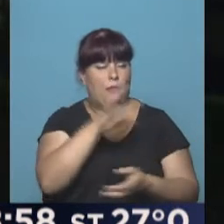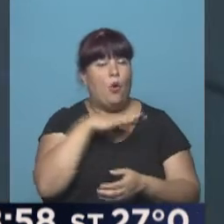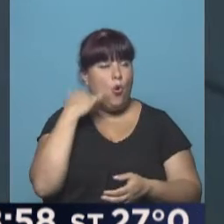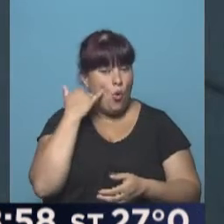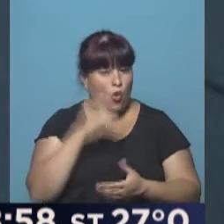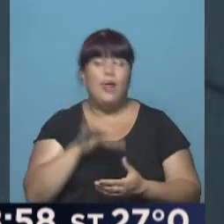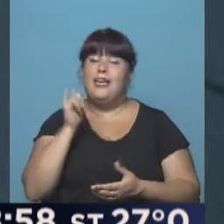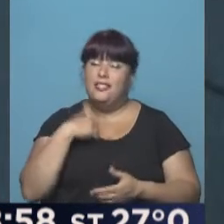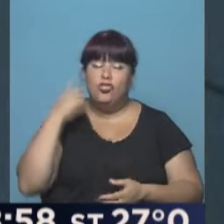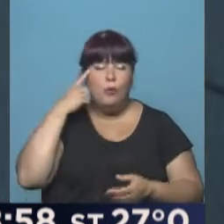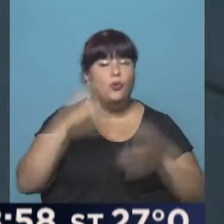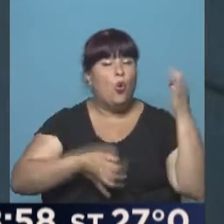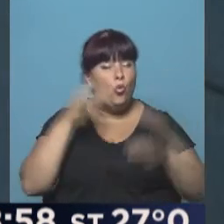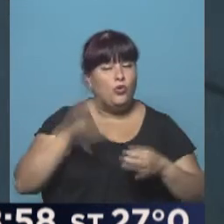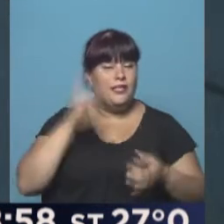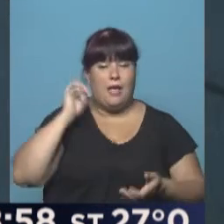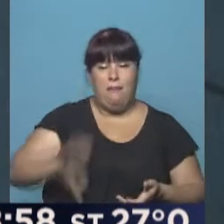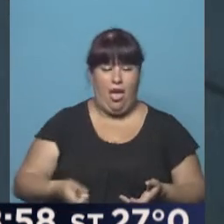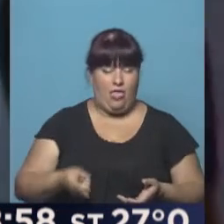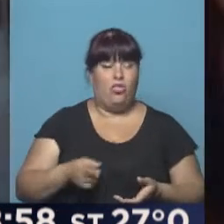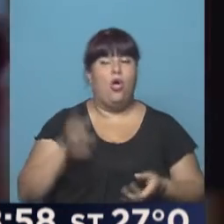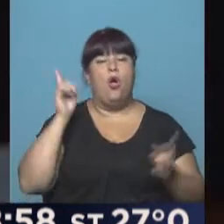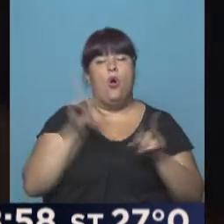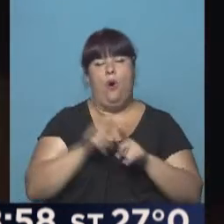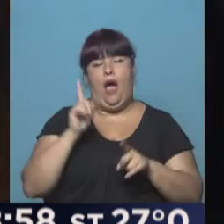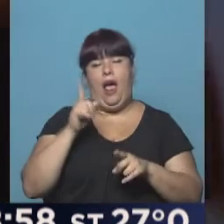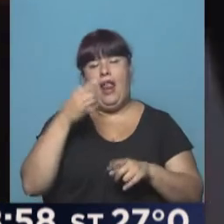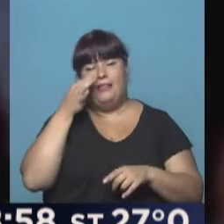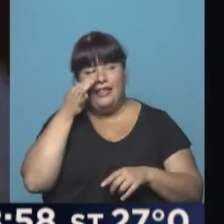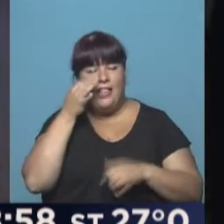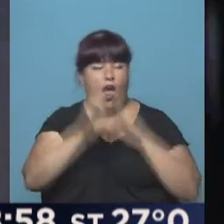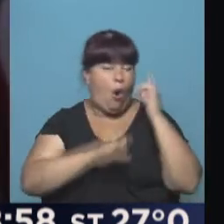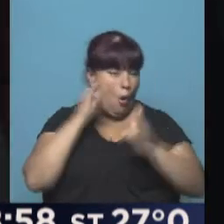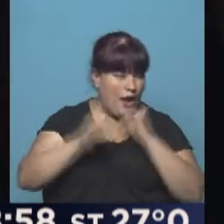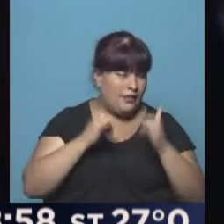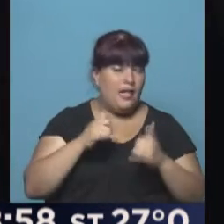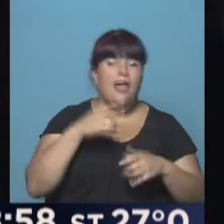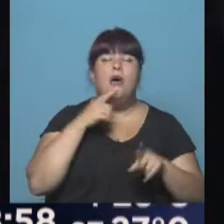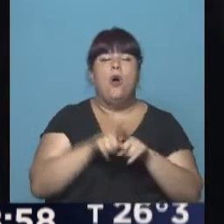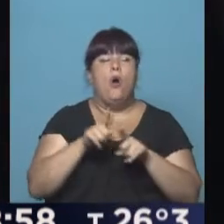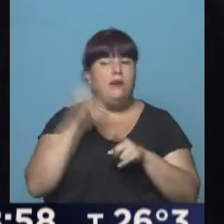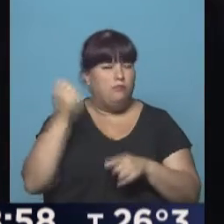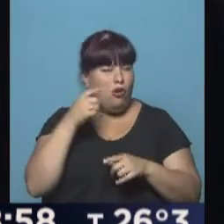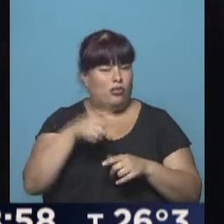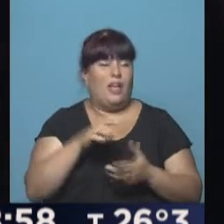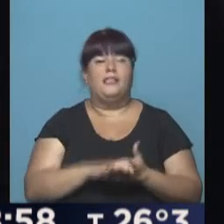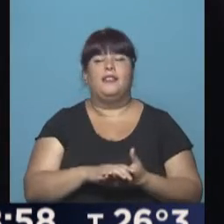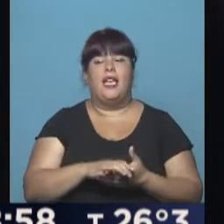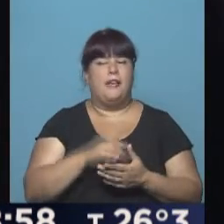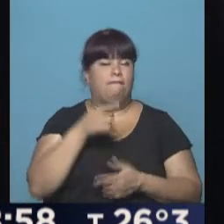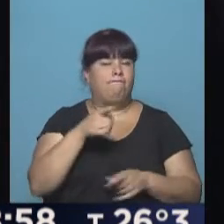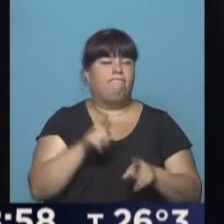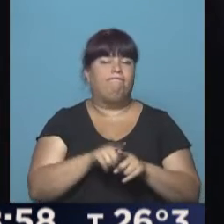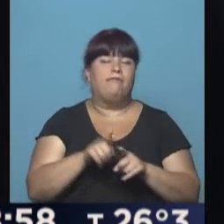Jujuy. Sí, yo creo que la justicia ha determinado, a partir de los testimonios, calificado ese ataque,